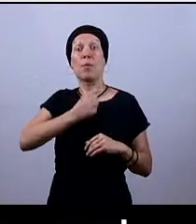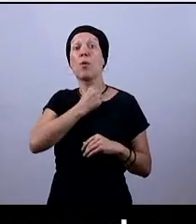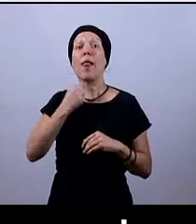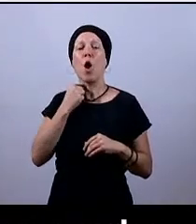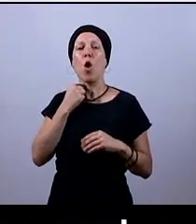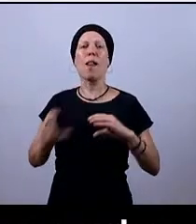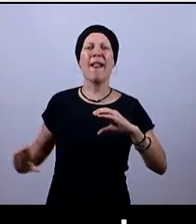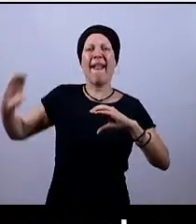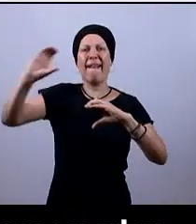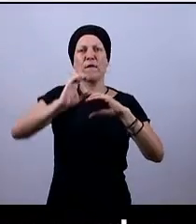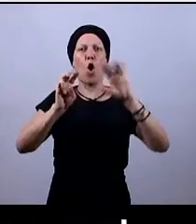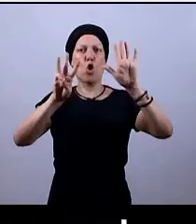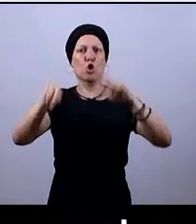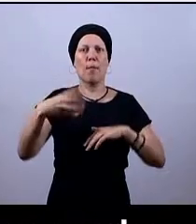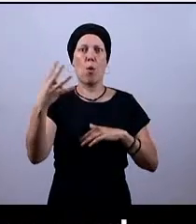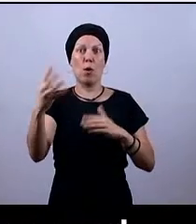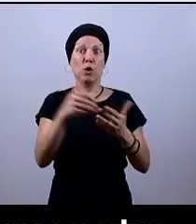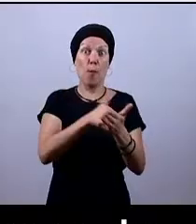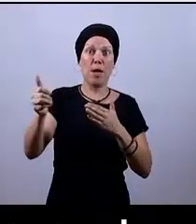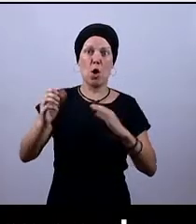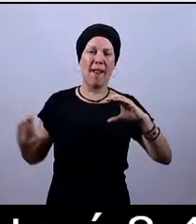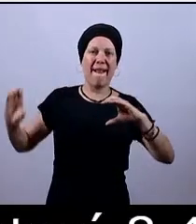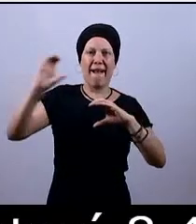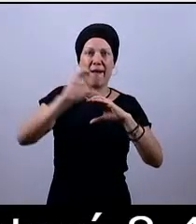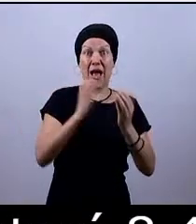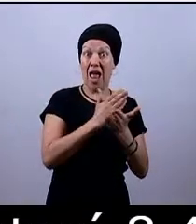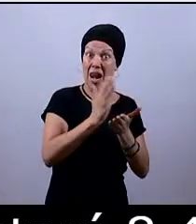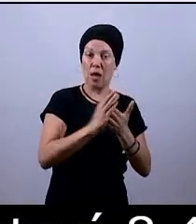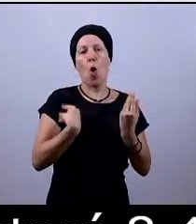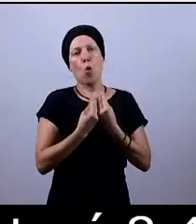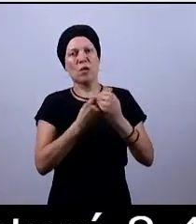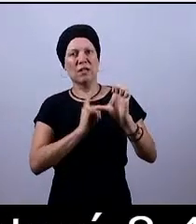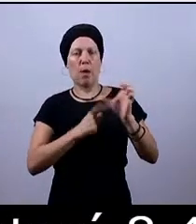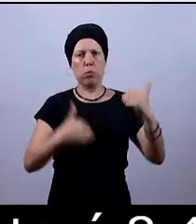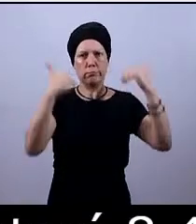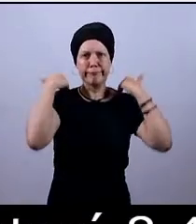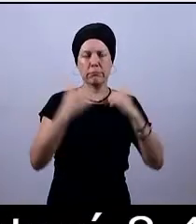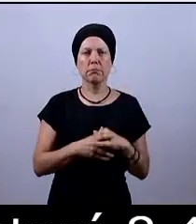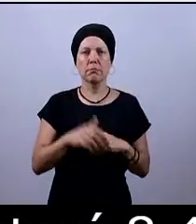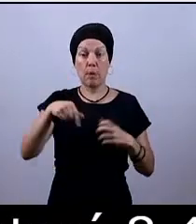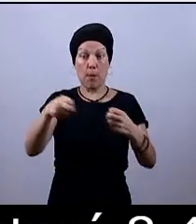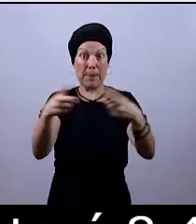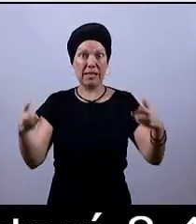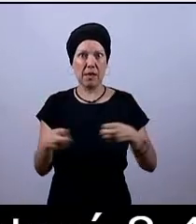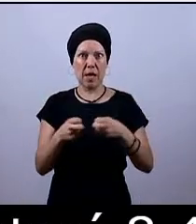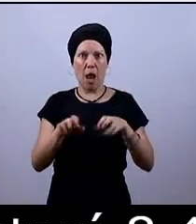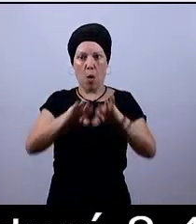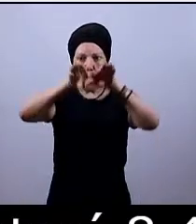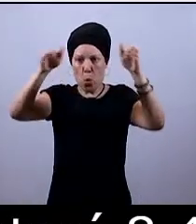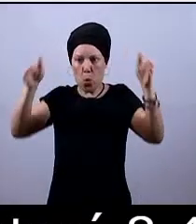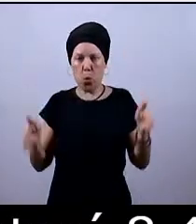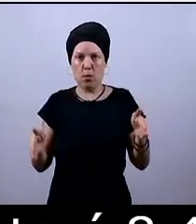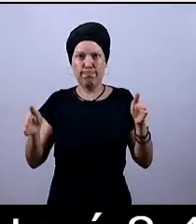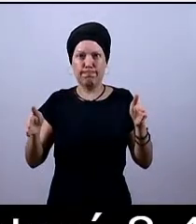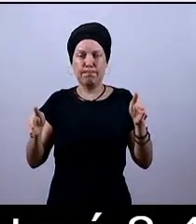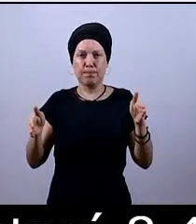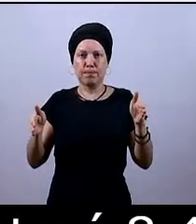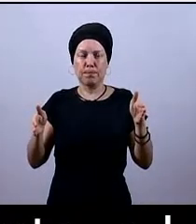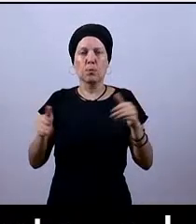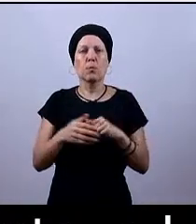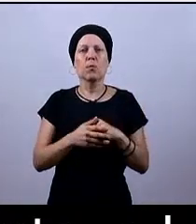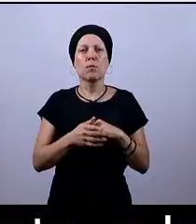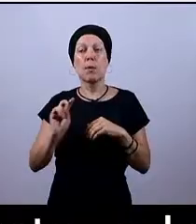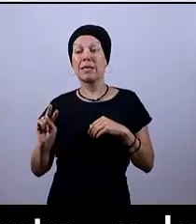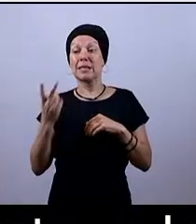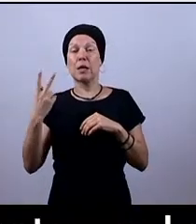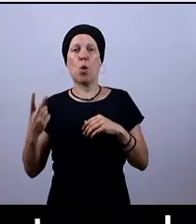aportará 8,4 millones y el resto la Junta de Extremadura. Esta piscina cubierta, a la que se unirá una